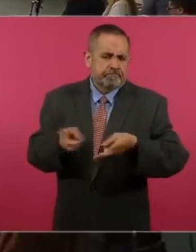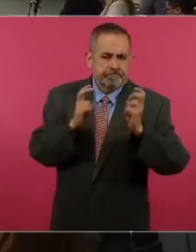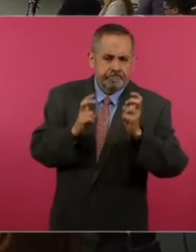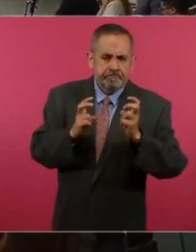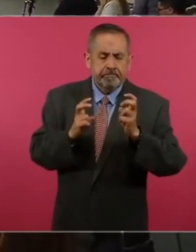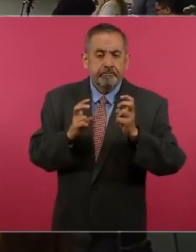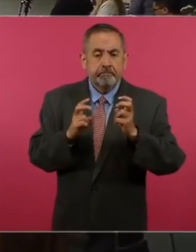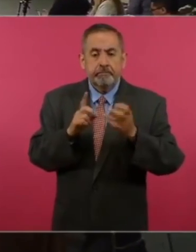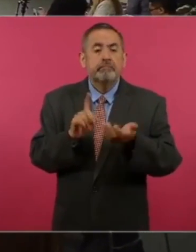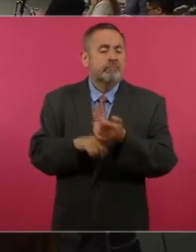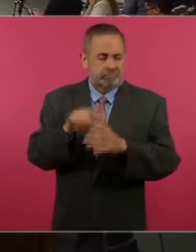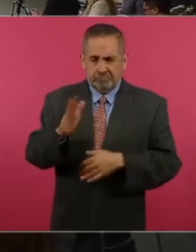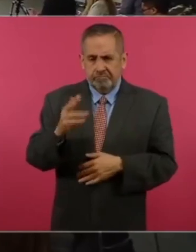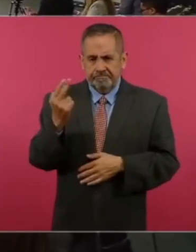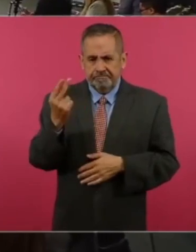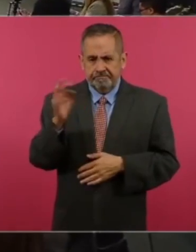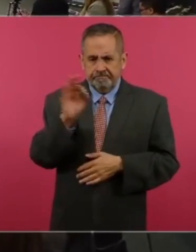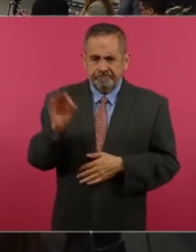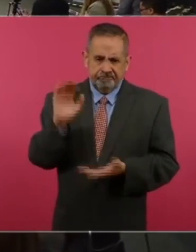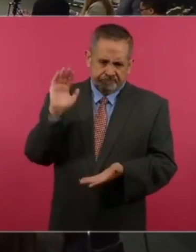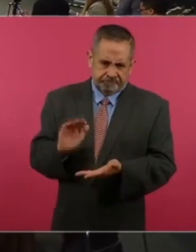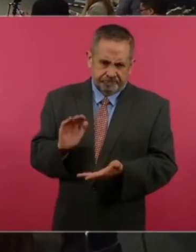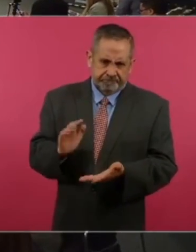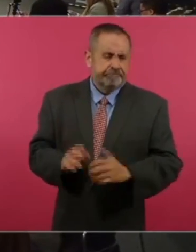ya estamos en 25% abajo.